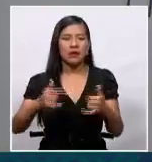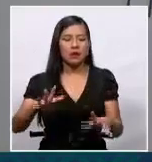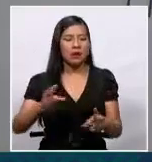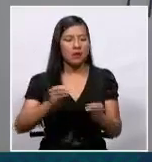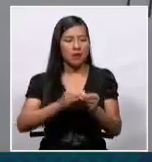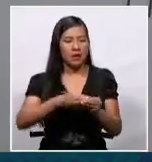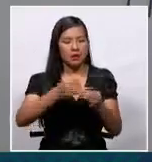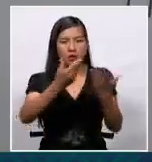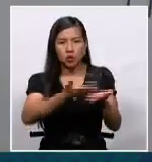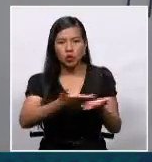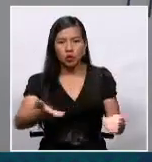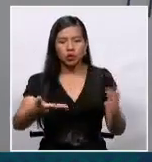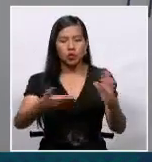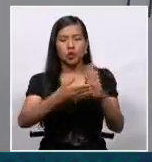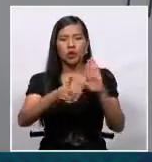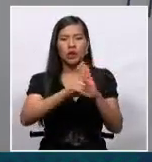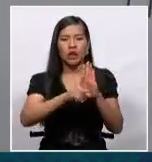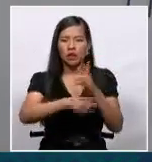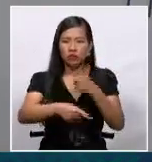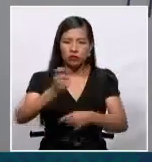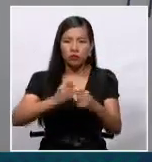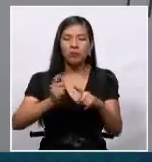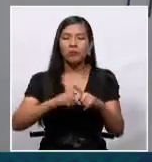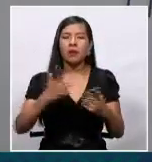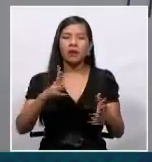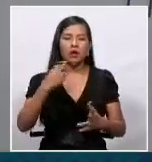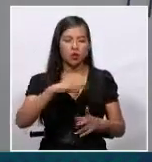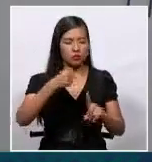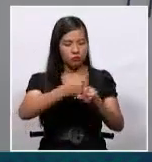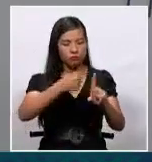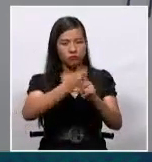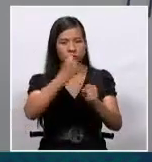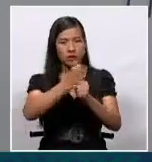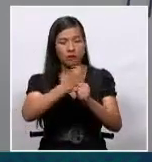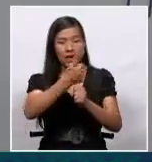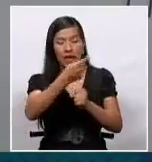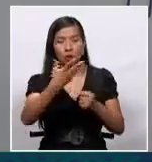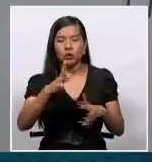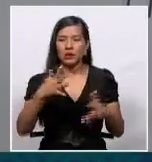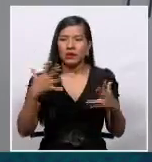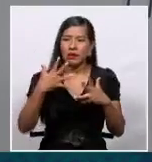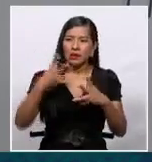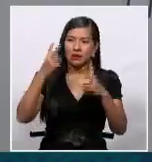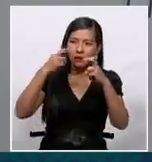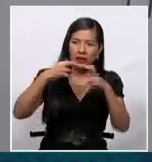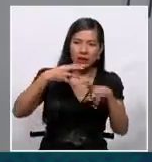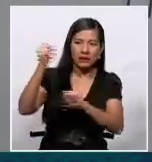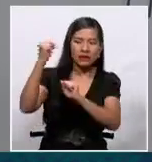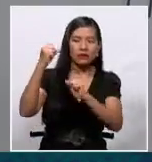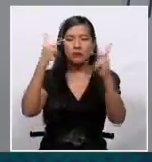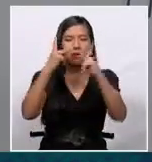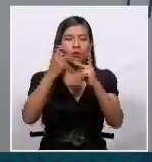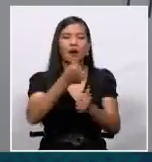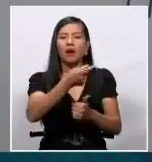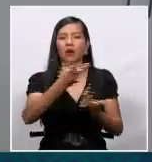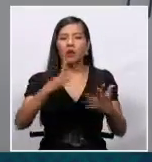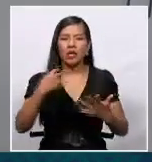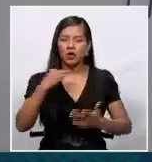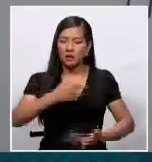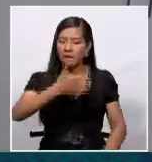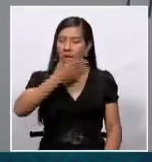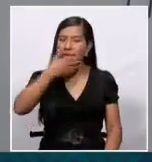innegable, pero están más asustados porque nosotros ahora tenemos mecanismos de alta tecnología, somos